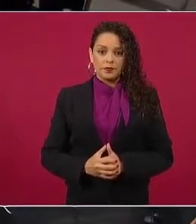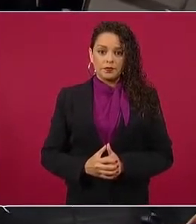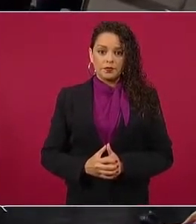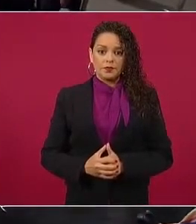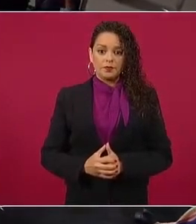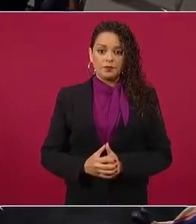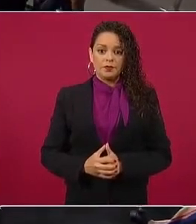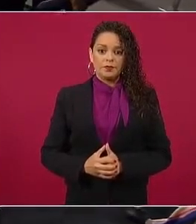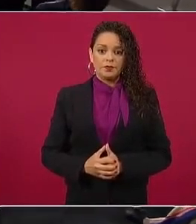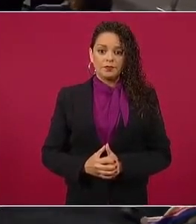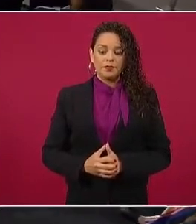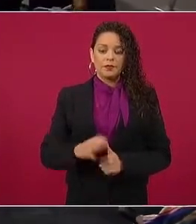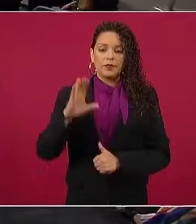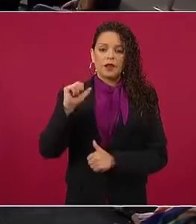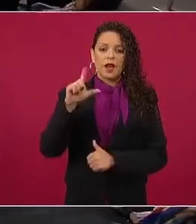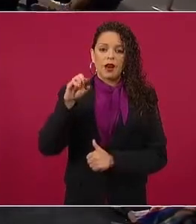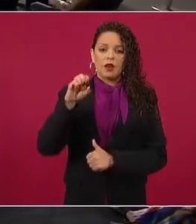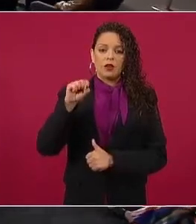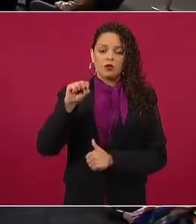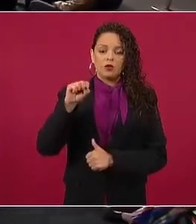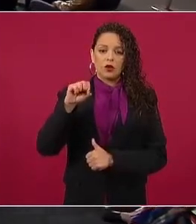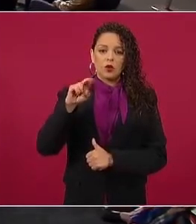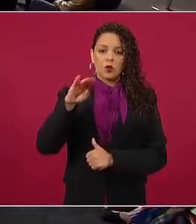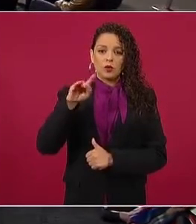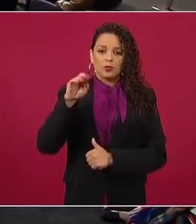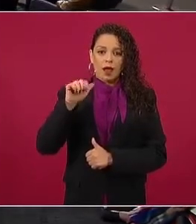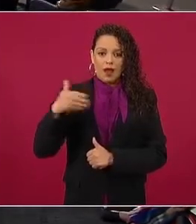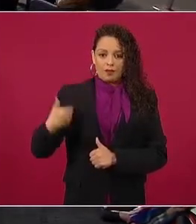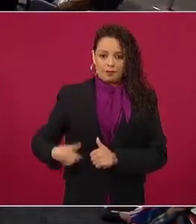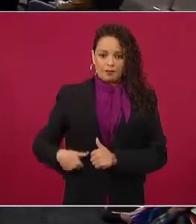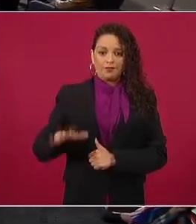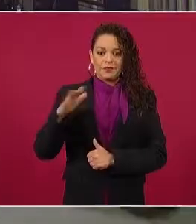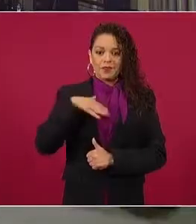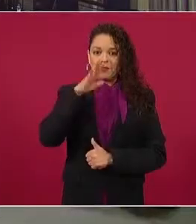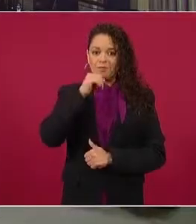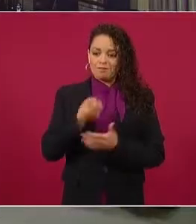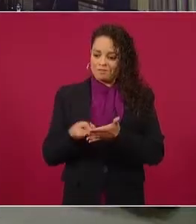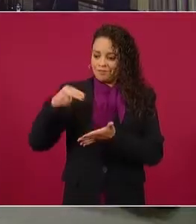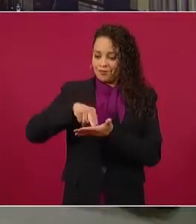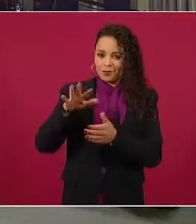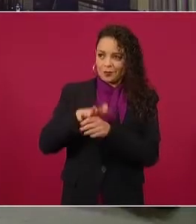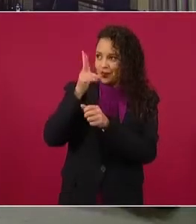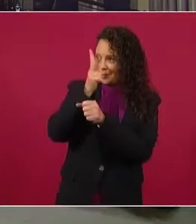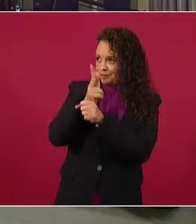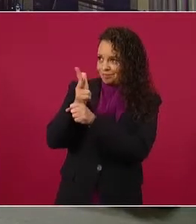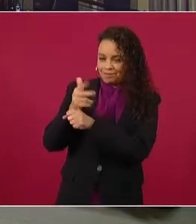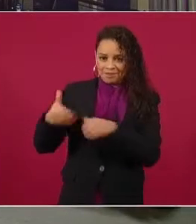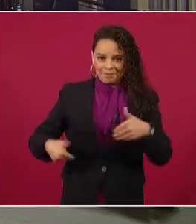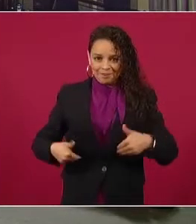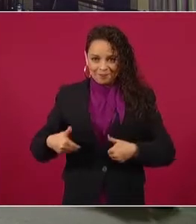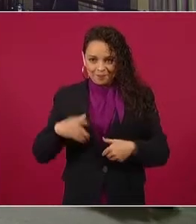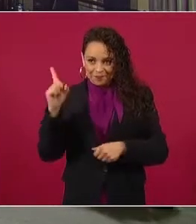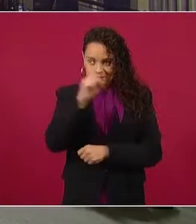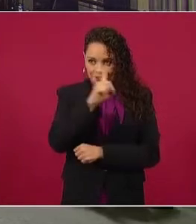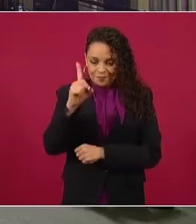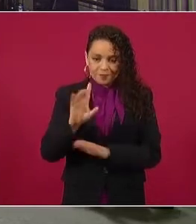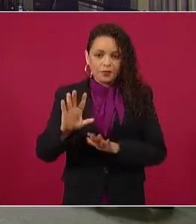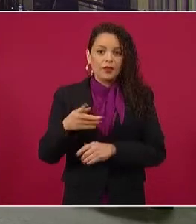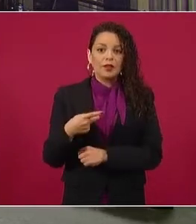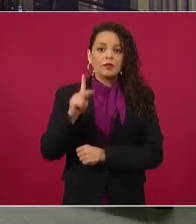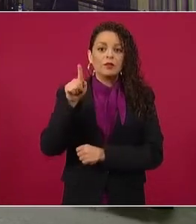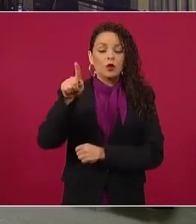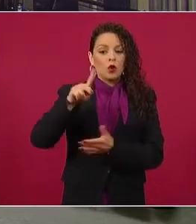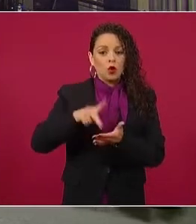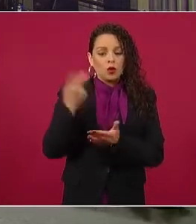¿Qué tal, señor presidente? Carlos Guzmán de Avan Noticias. No me levanto por la cuestión de las cámaras, que usted ya sabe. Pues por principio de cuentas, tomando el tema de